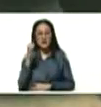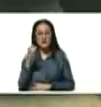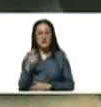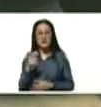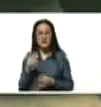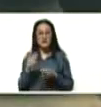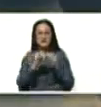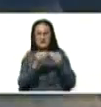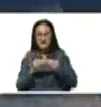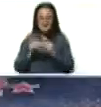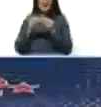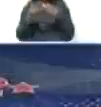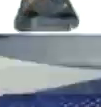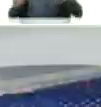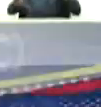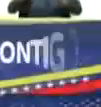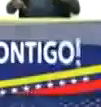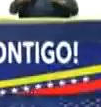final